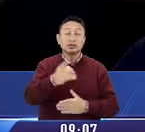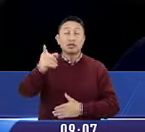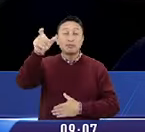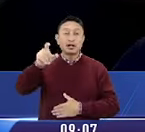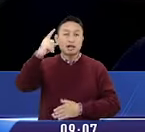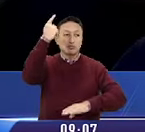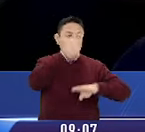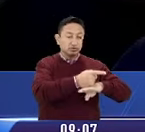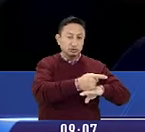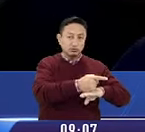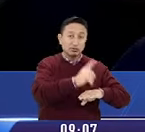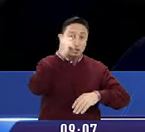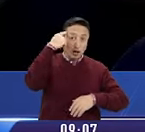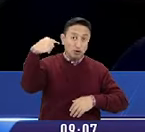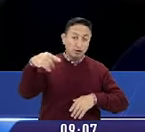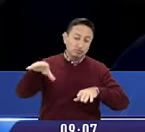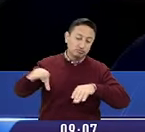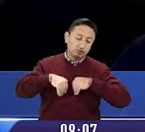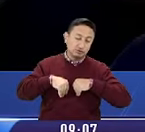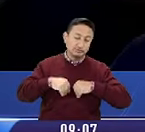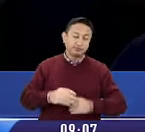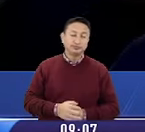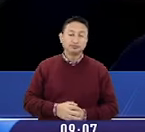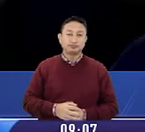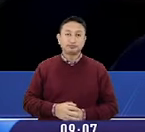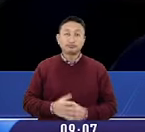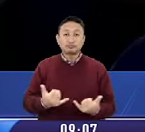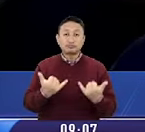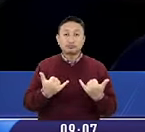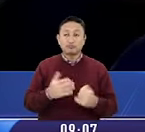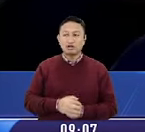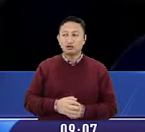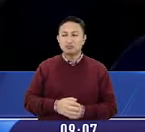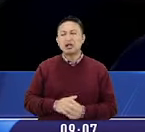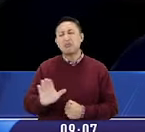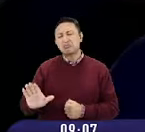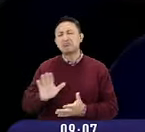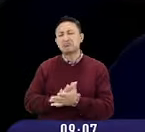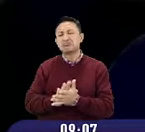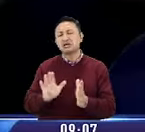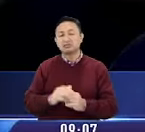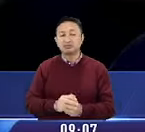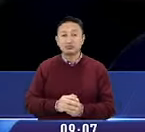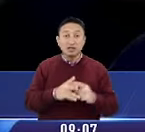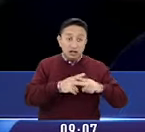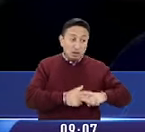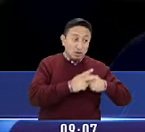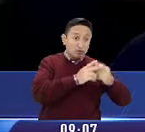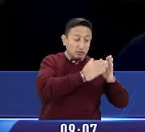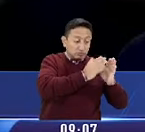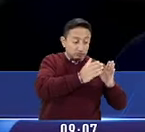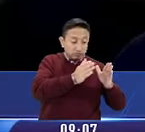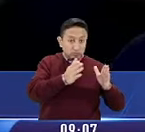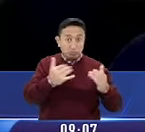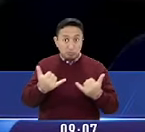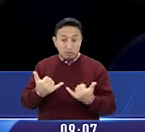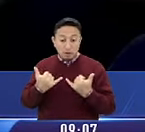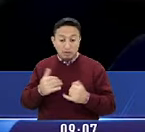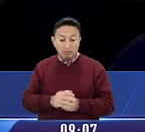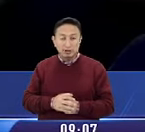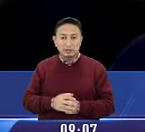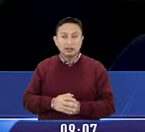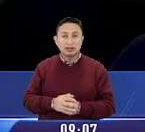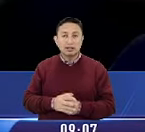popular que el gobierno se ha dado el lujo de esperar, ¿no es cierto?, desde que entró hasta el día de hoy para recién